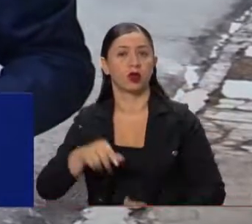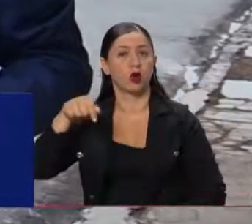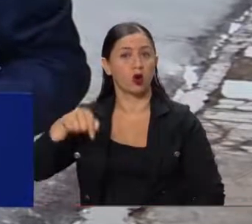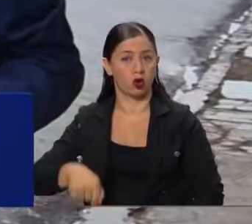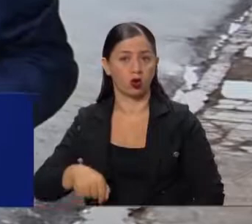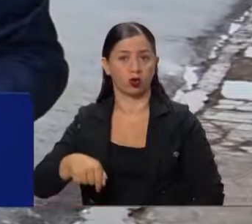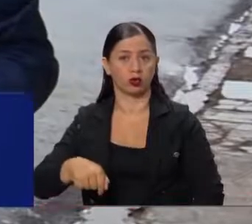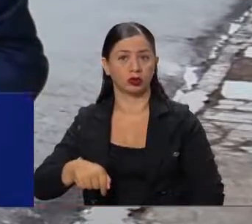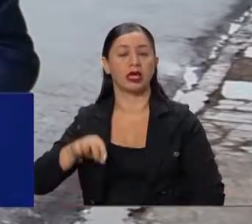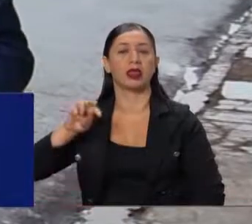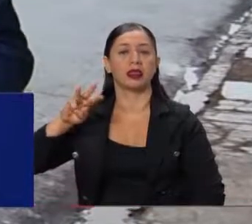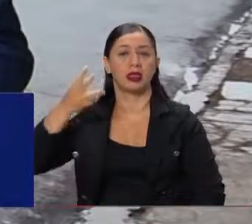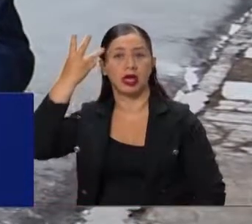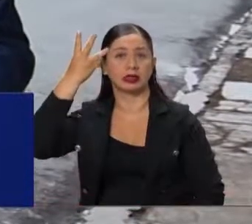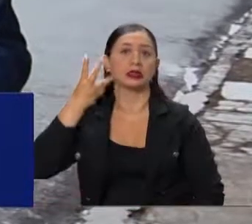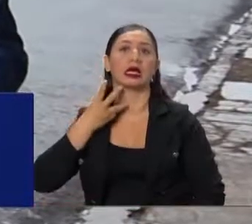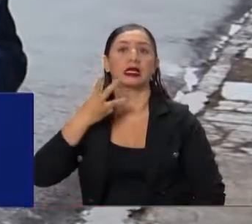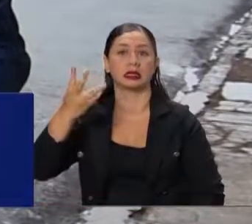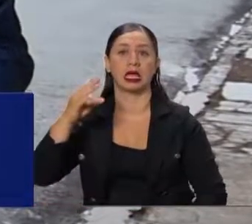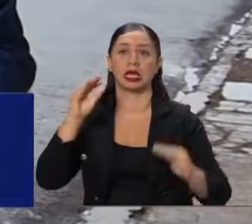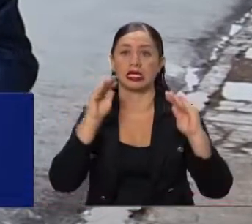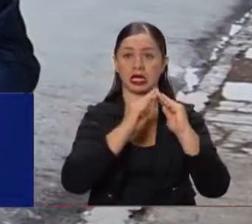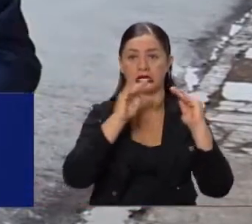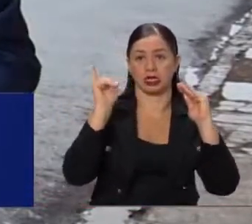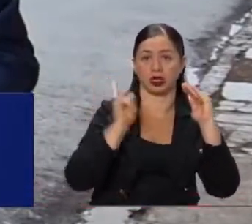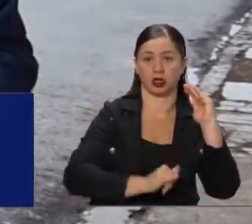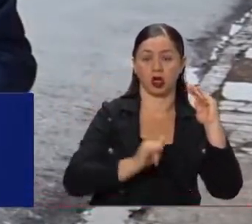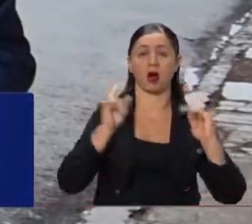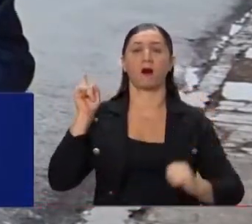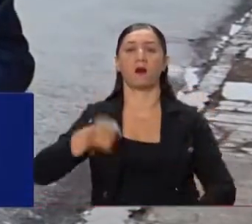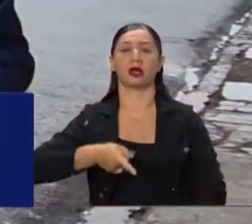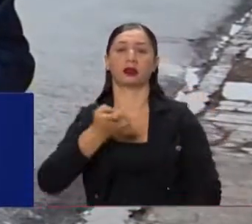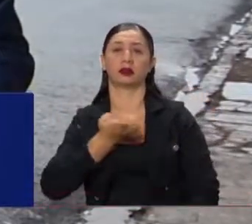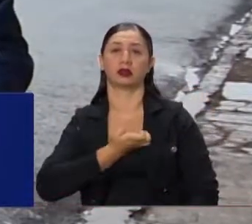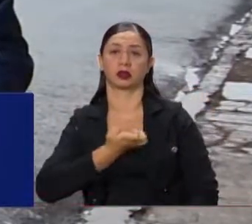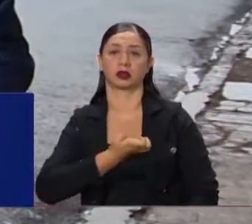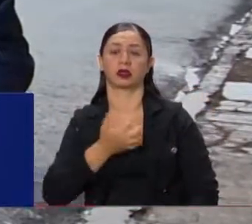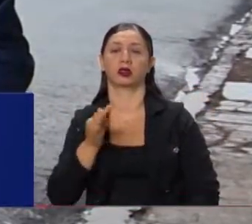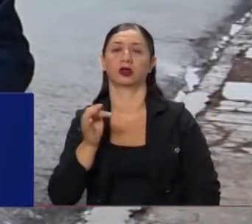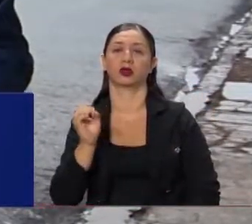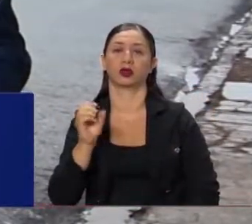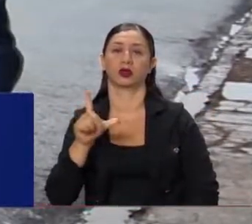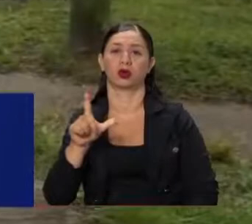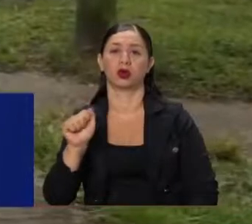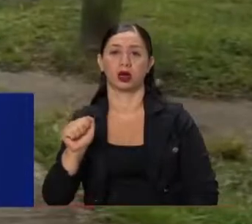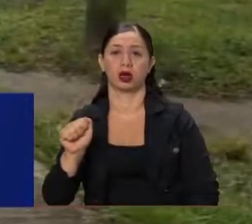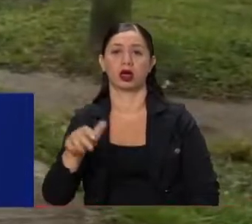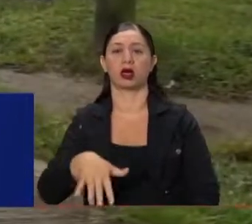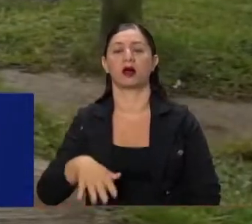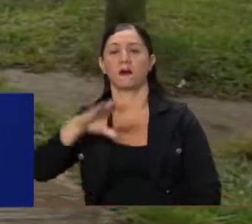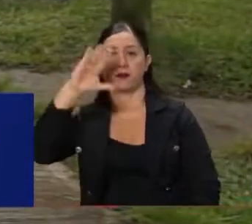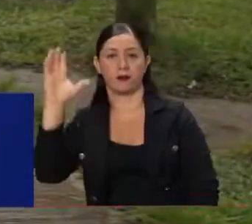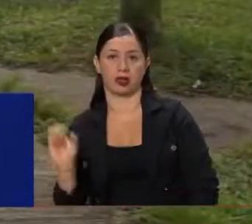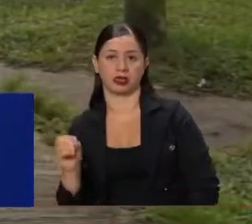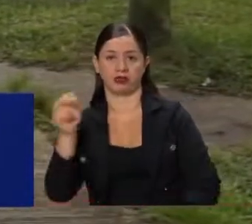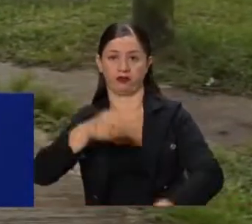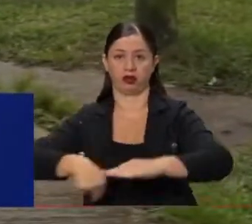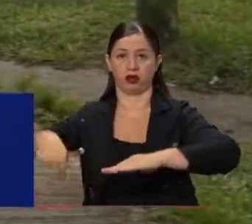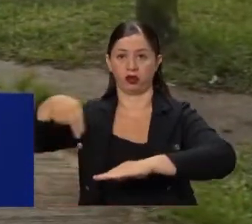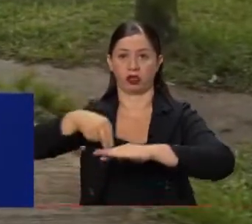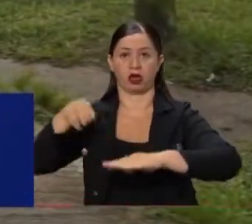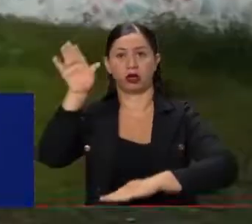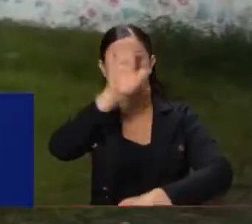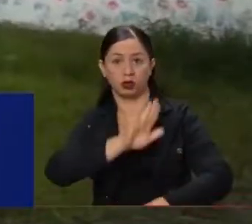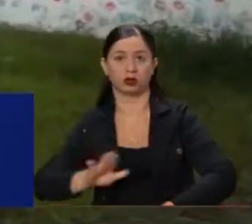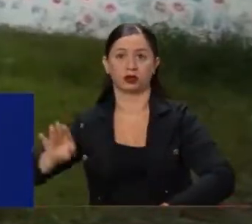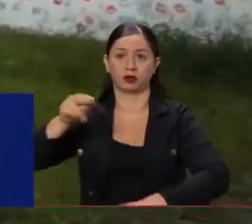Hoy se cumple el tercer día del toque de queda decretado por la Alcaldía Municipal de La Tola en la región del Sanquianga, en el Pacífico Nariñense, como